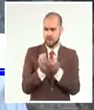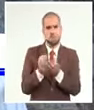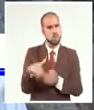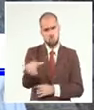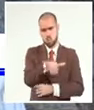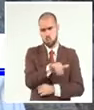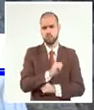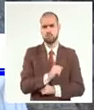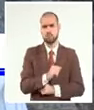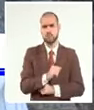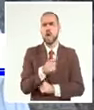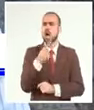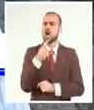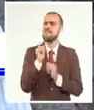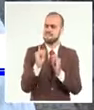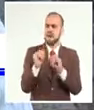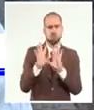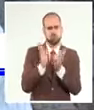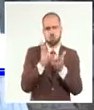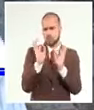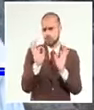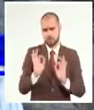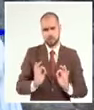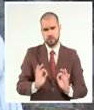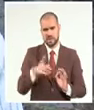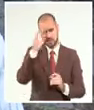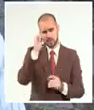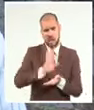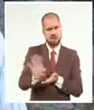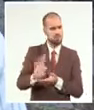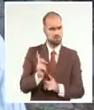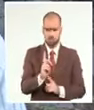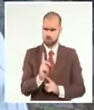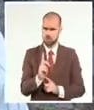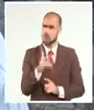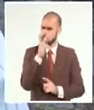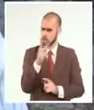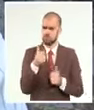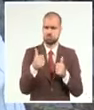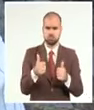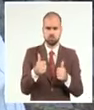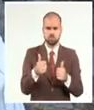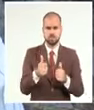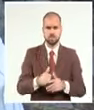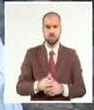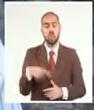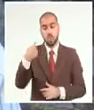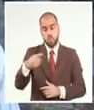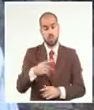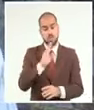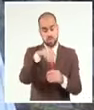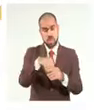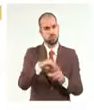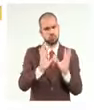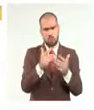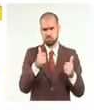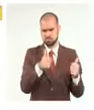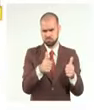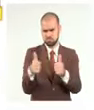dado seguimiento, no se le ha hecho a un lado. Y hasta el momento, en el juicio, todo ha ido bien, correcto